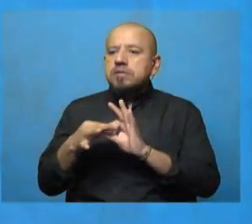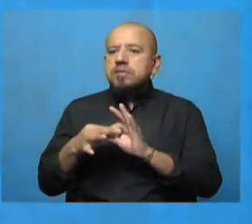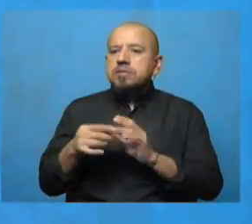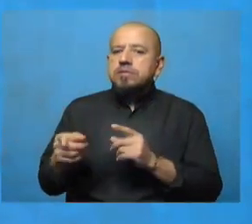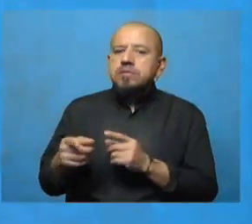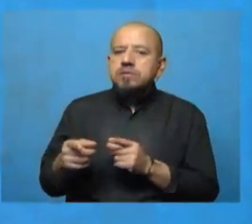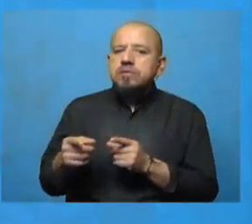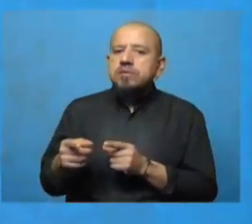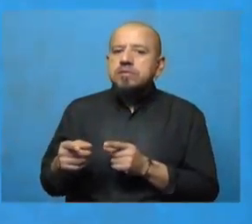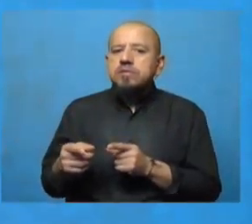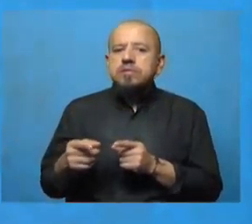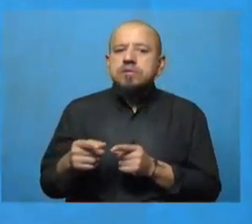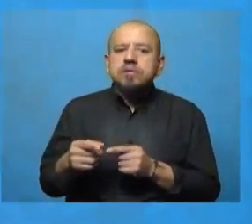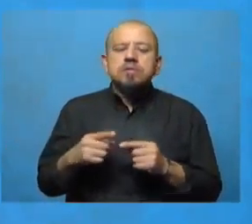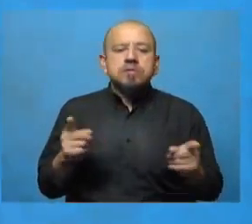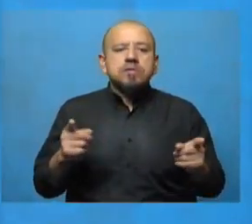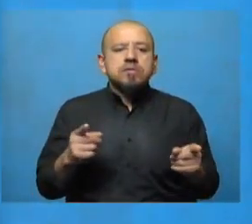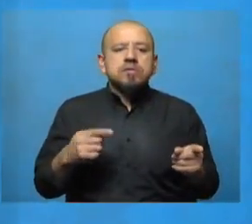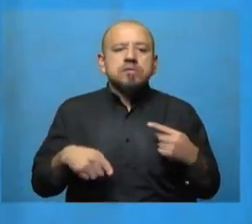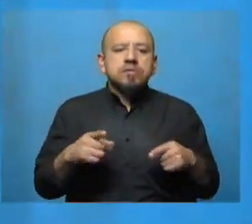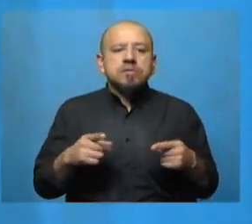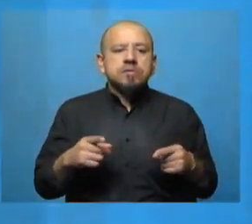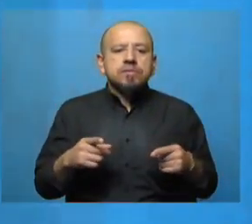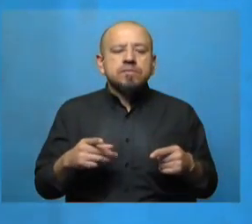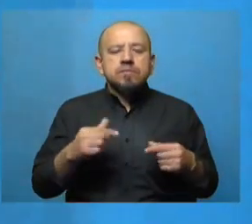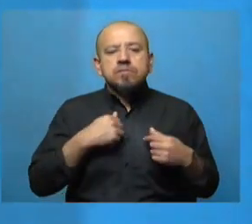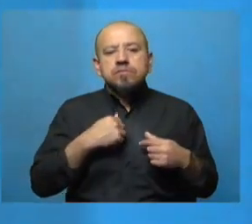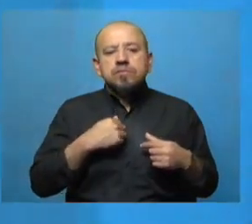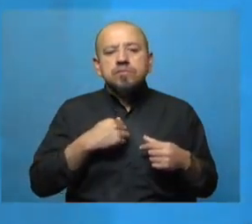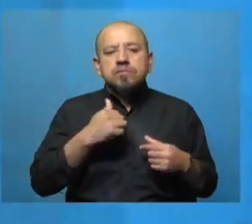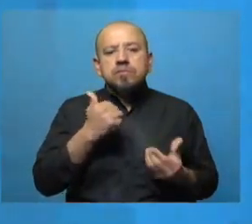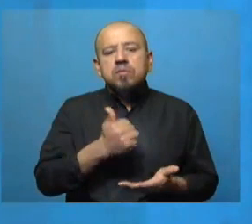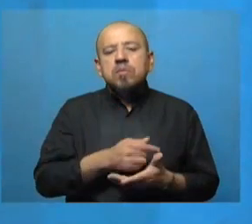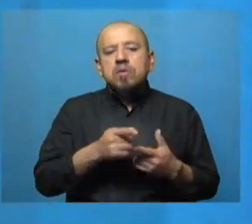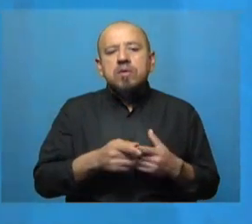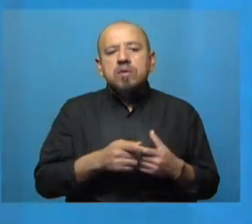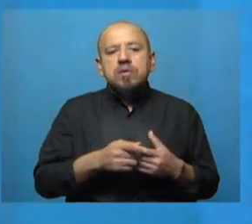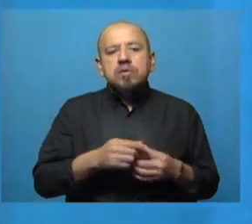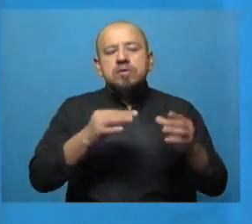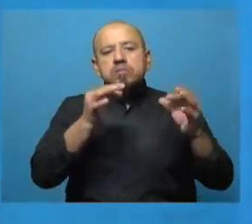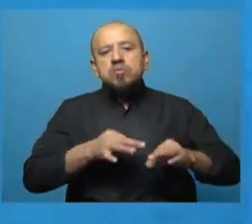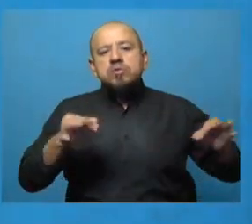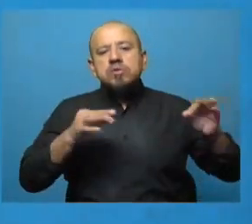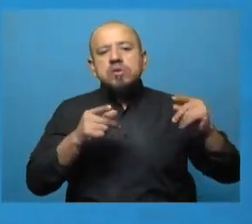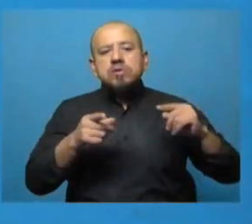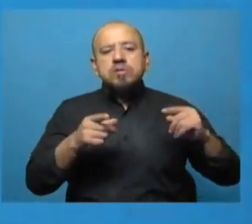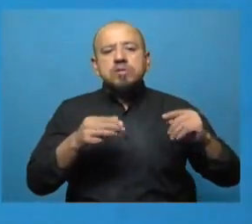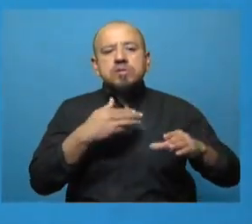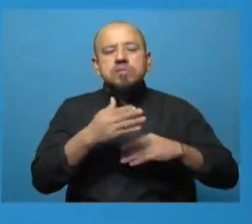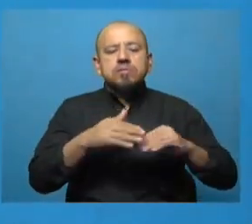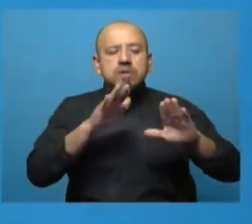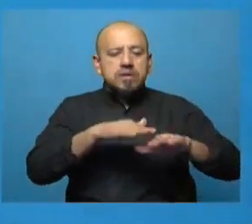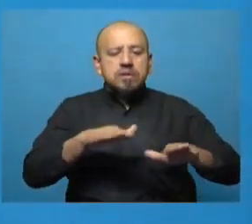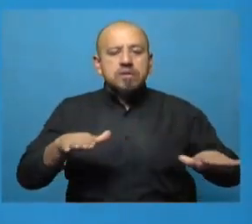Si eso también se dio por por enganches así que nosotros estábamos con canciones acá y en la hora al lado de para